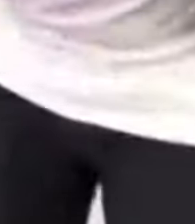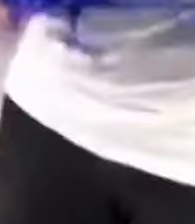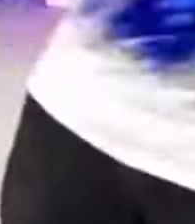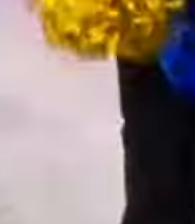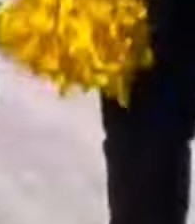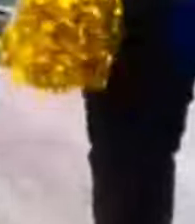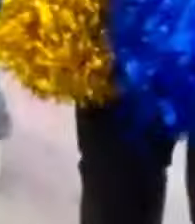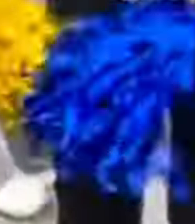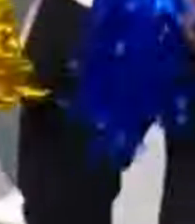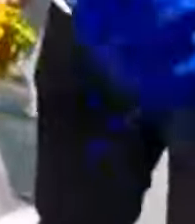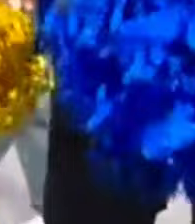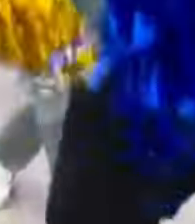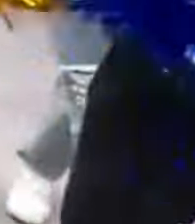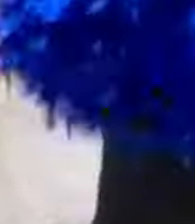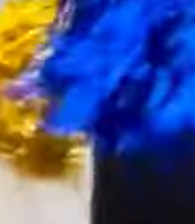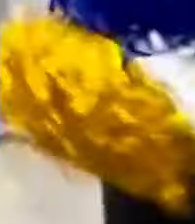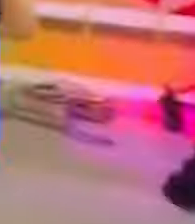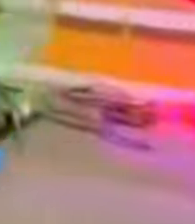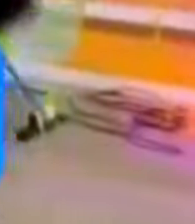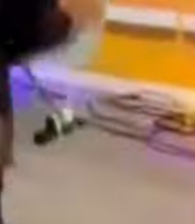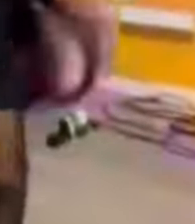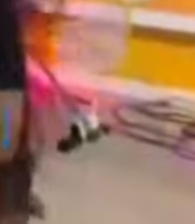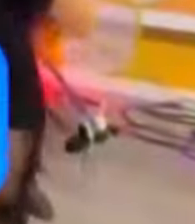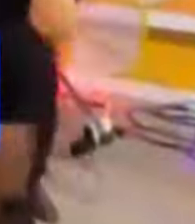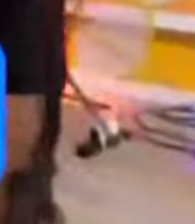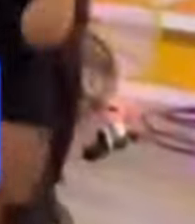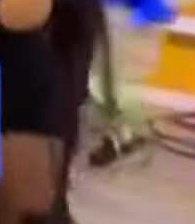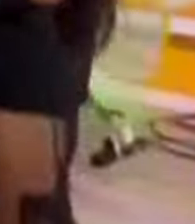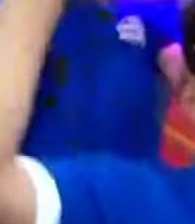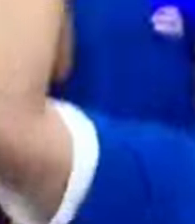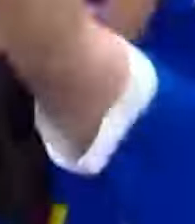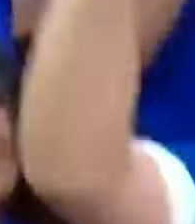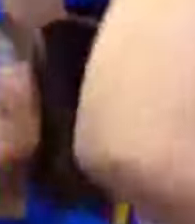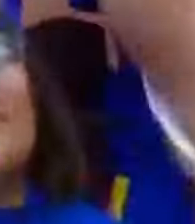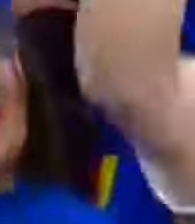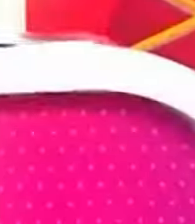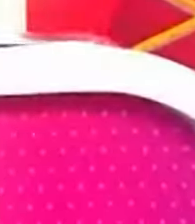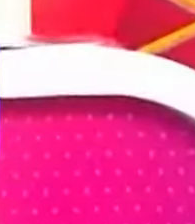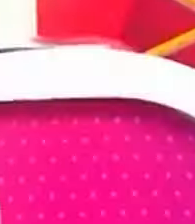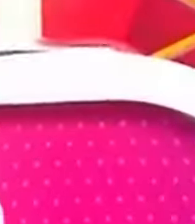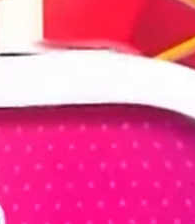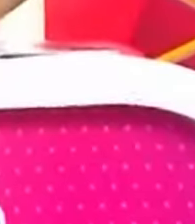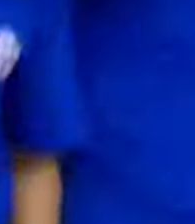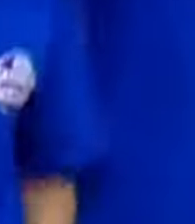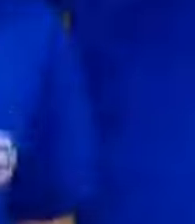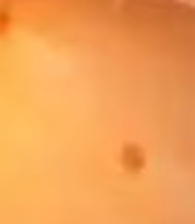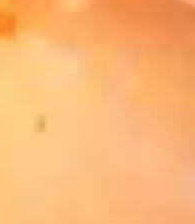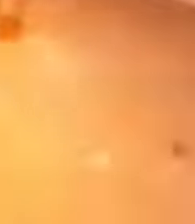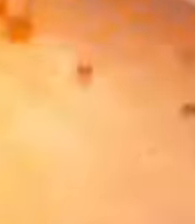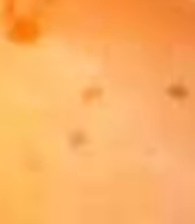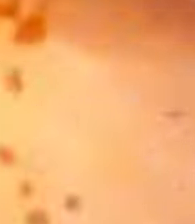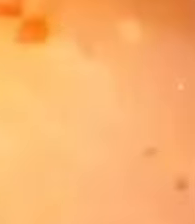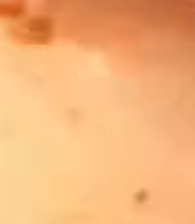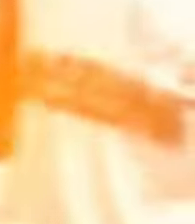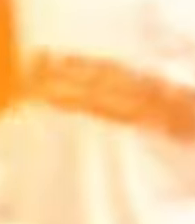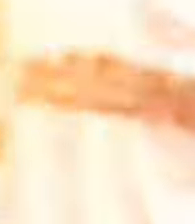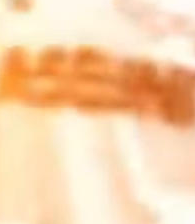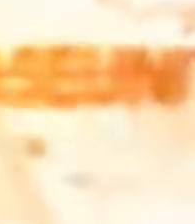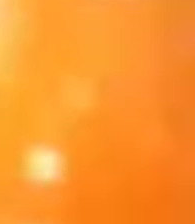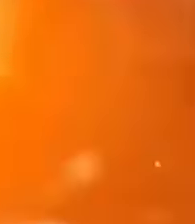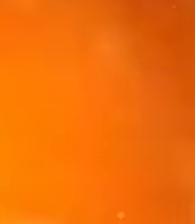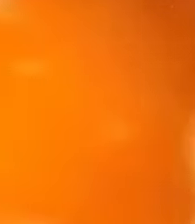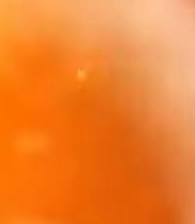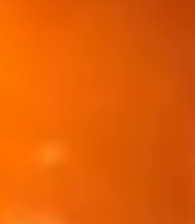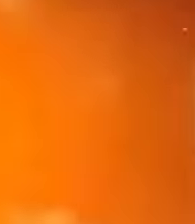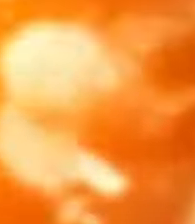Santiago! Desde el 1 de abril, de lunes a viernes, a las 5:30 de la tarde, por TV Perú,